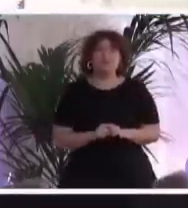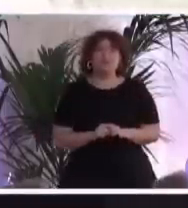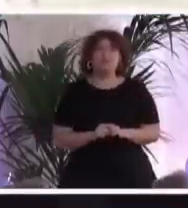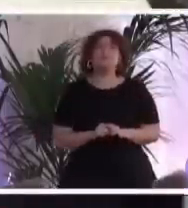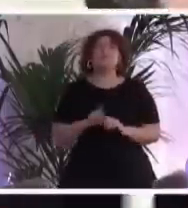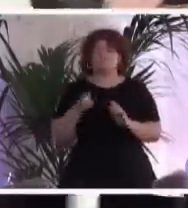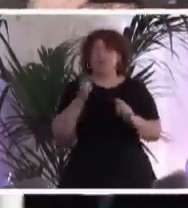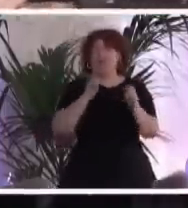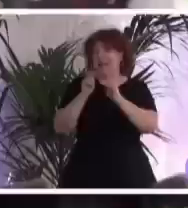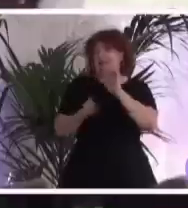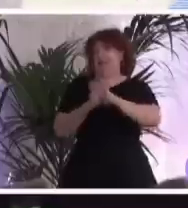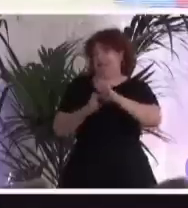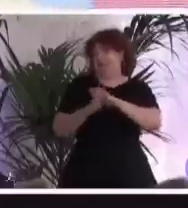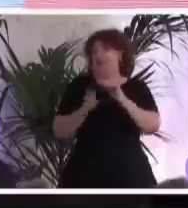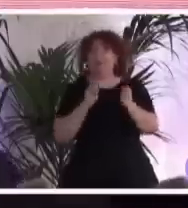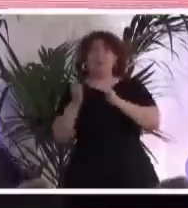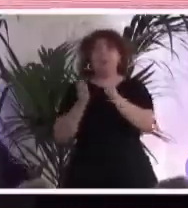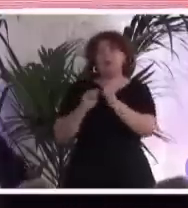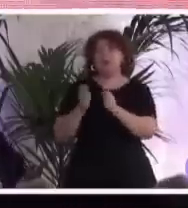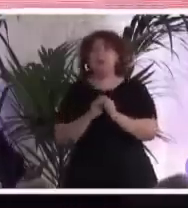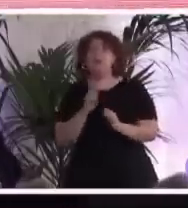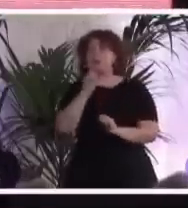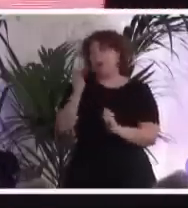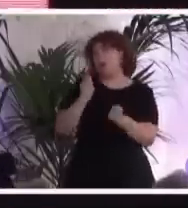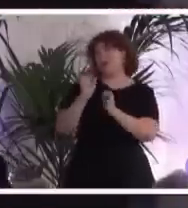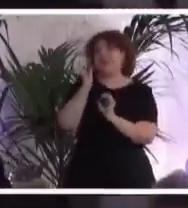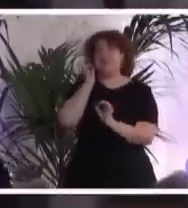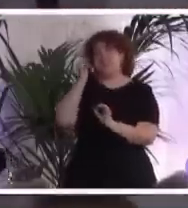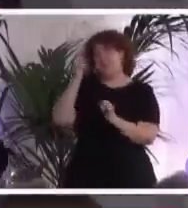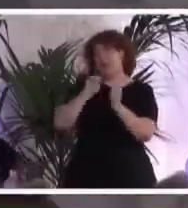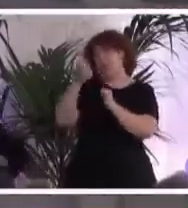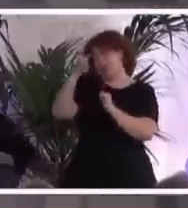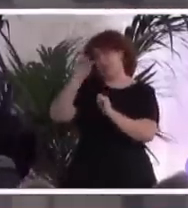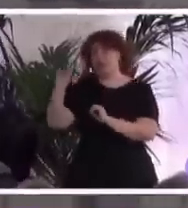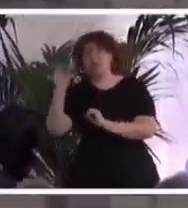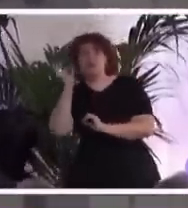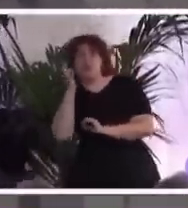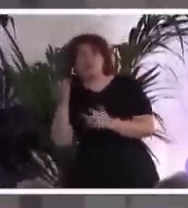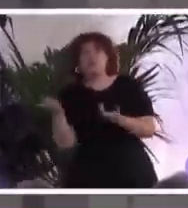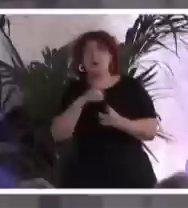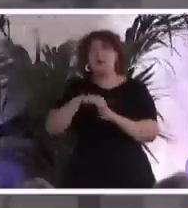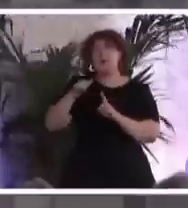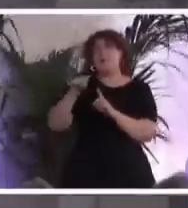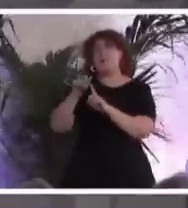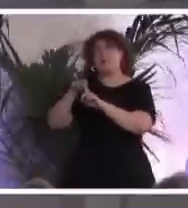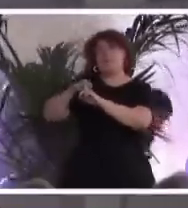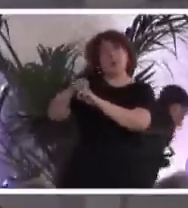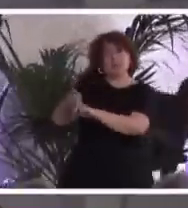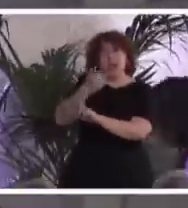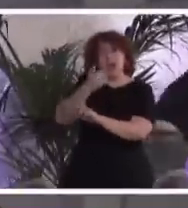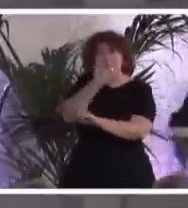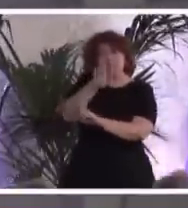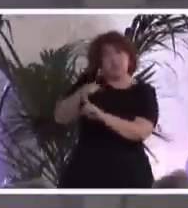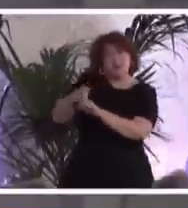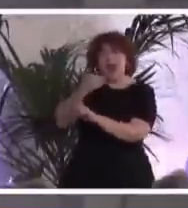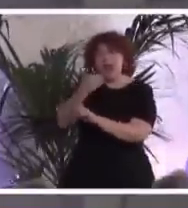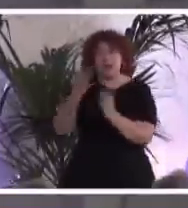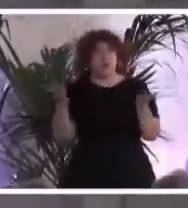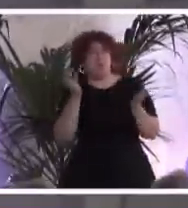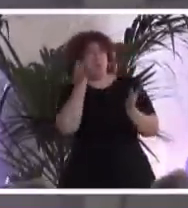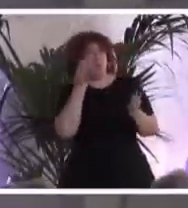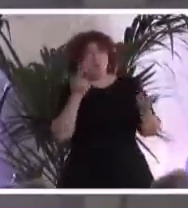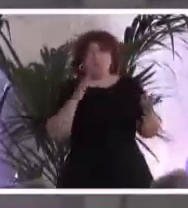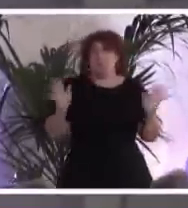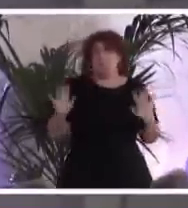sigue la entrevista y de repente el periodista pregunta Matilde Fernández recibió usted presiones del partido del psoe y Matilde Fernández